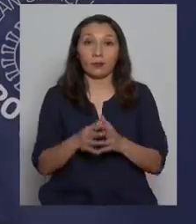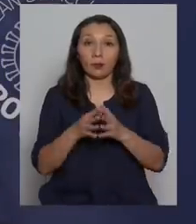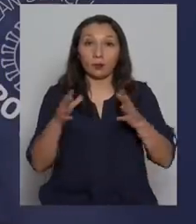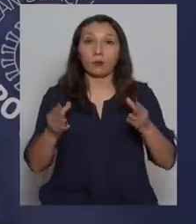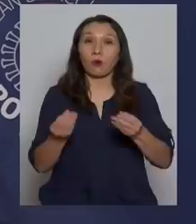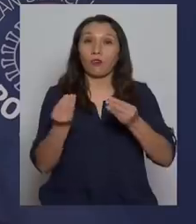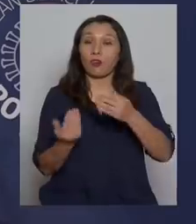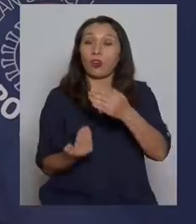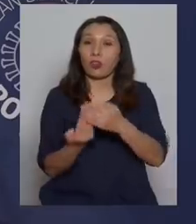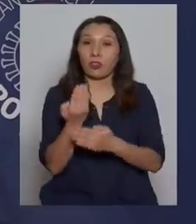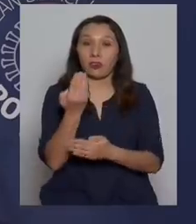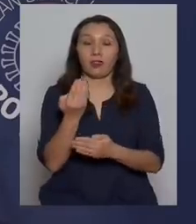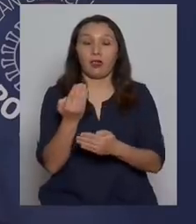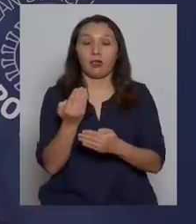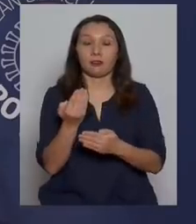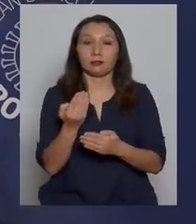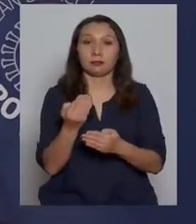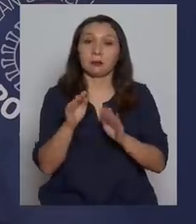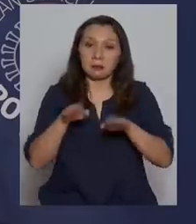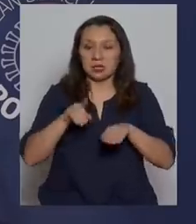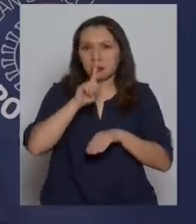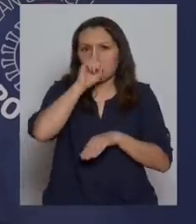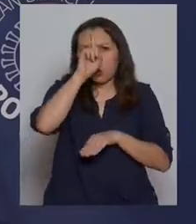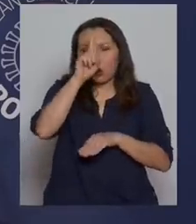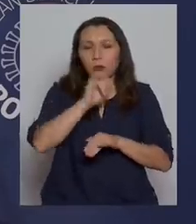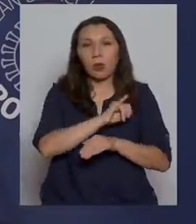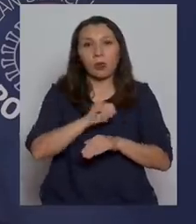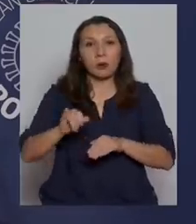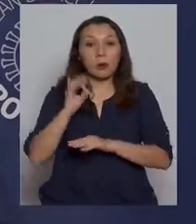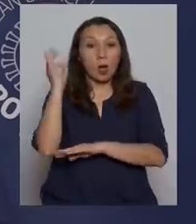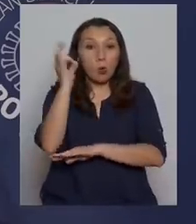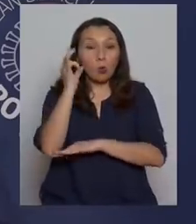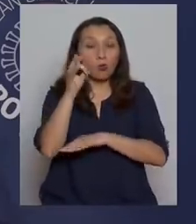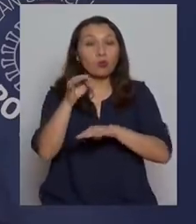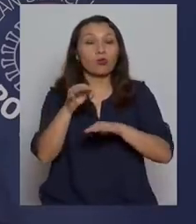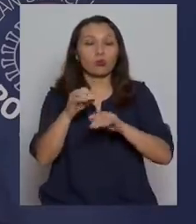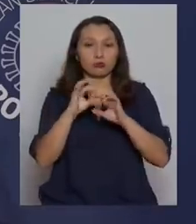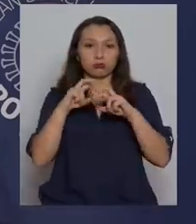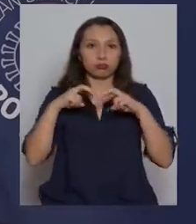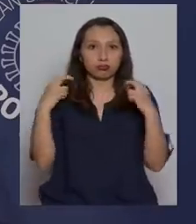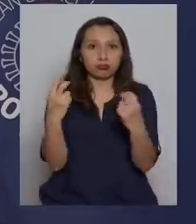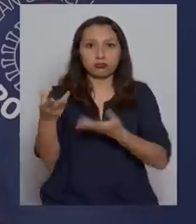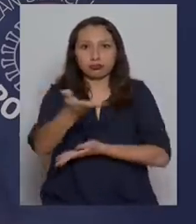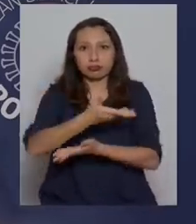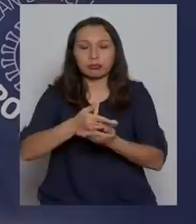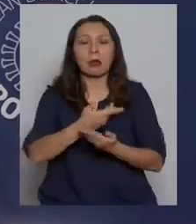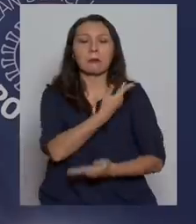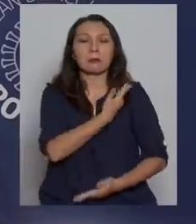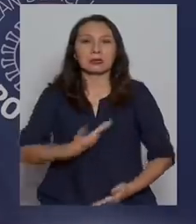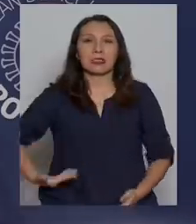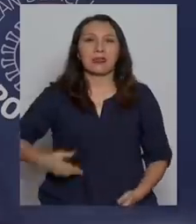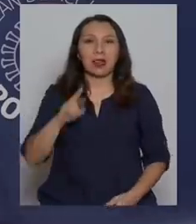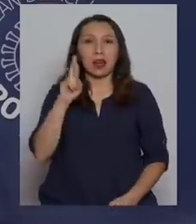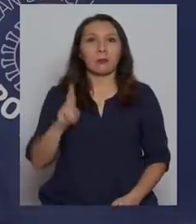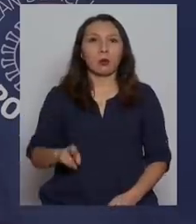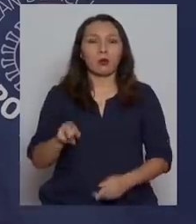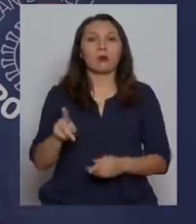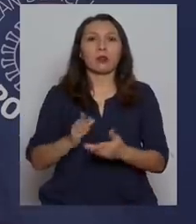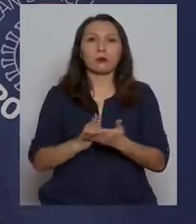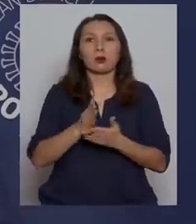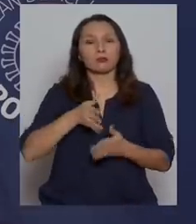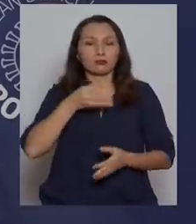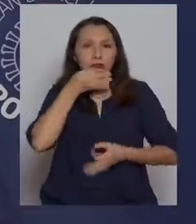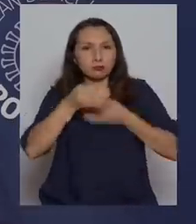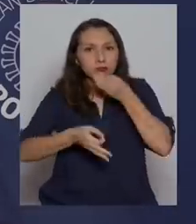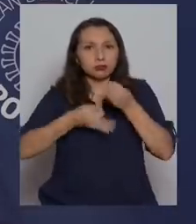Muy buenos días. Como es habitual, después de la reunión con el presidente de la República, pasamos a dar